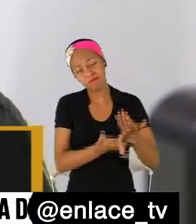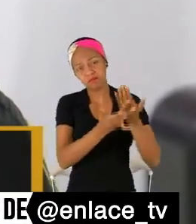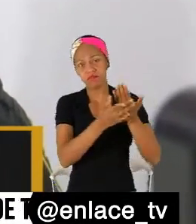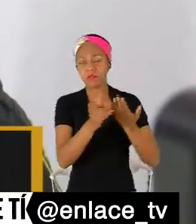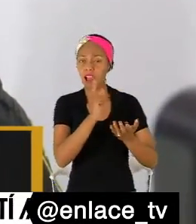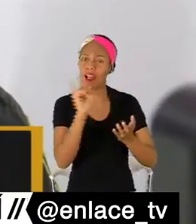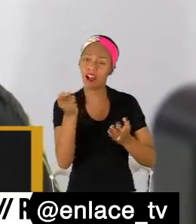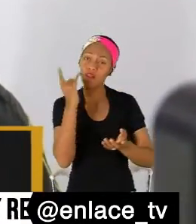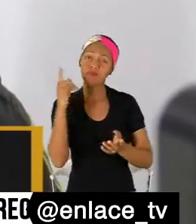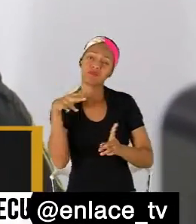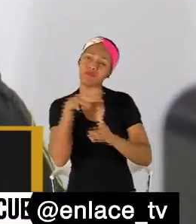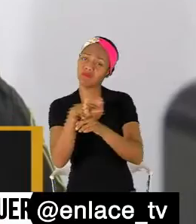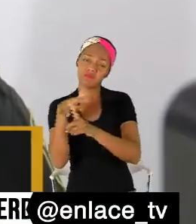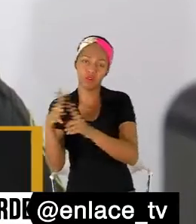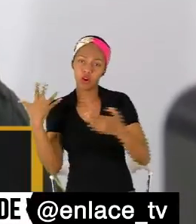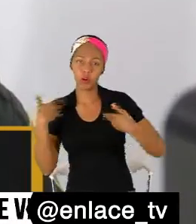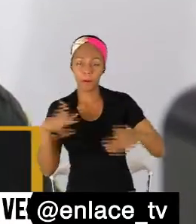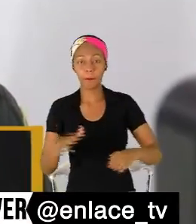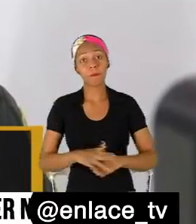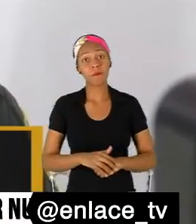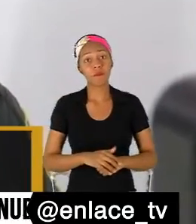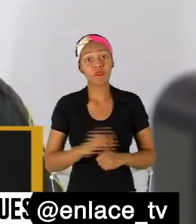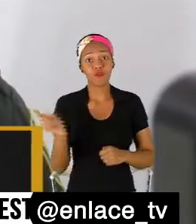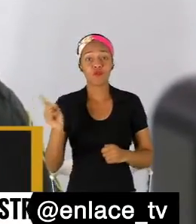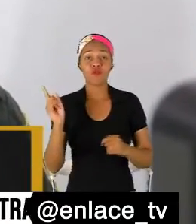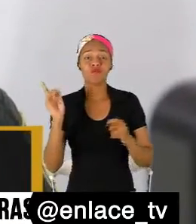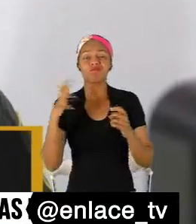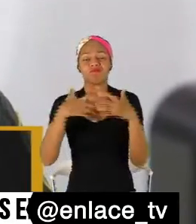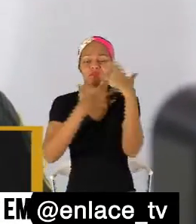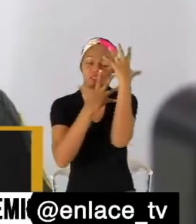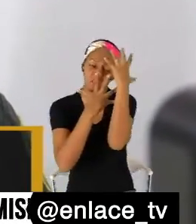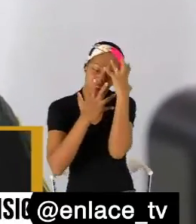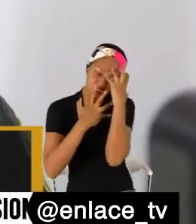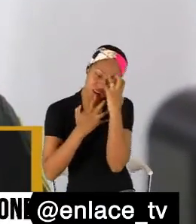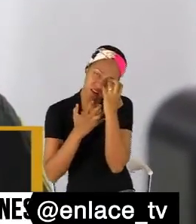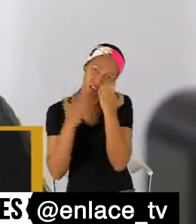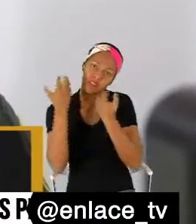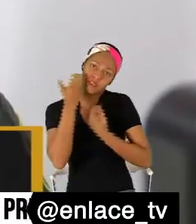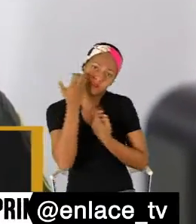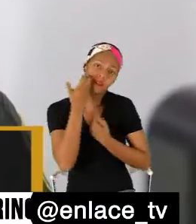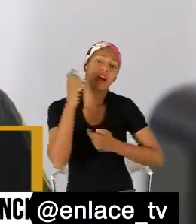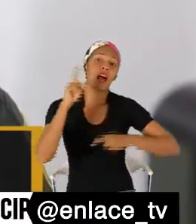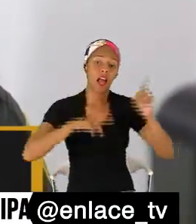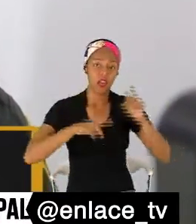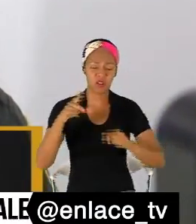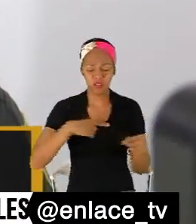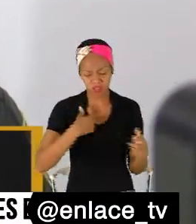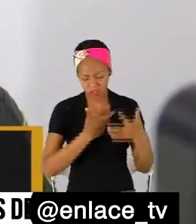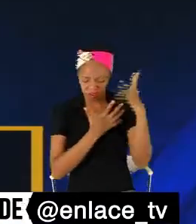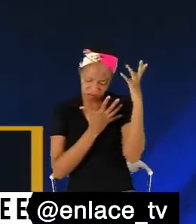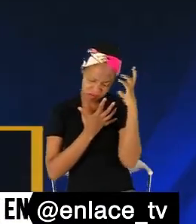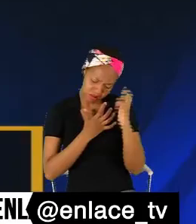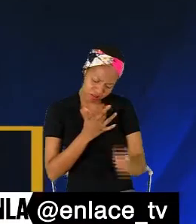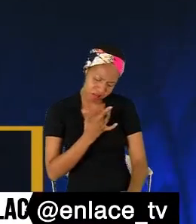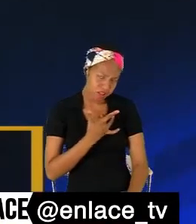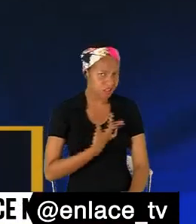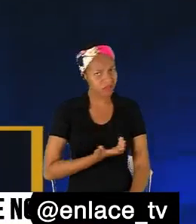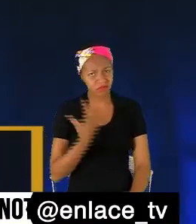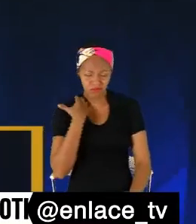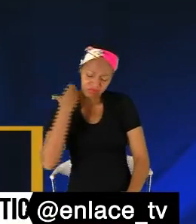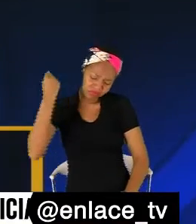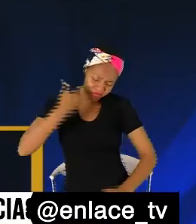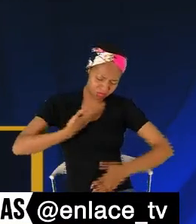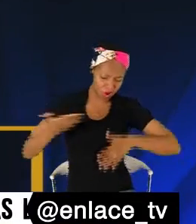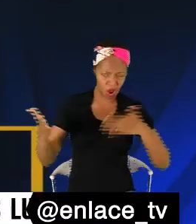pueden estar generando. Principalmente son trastornos de depresión, los cuales conllevan a esas personas a cometer pues este tipo de conductas. Luis Alejandro